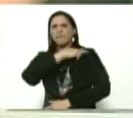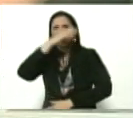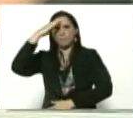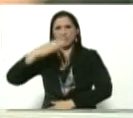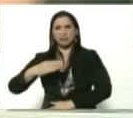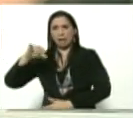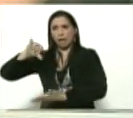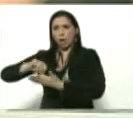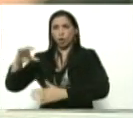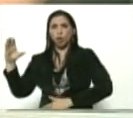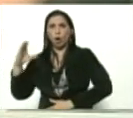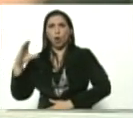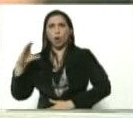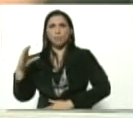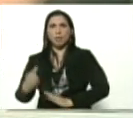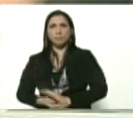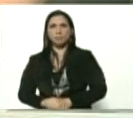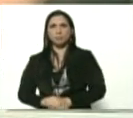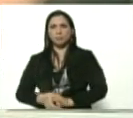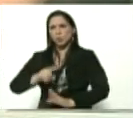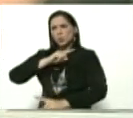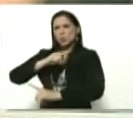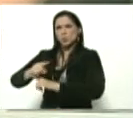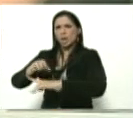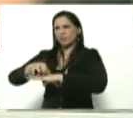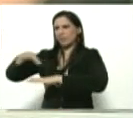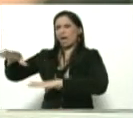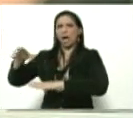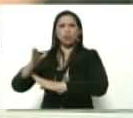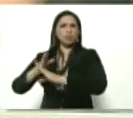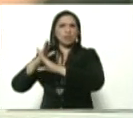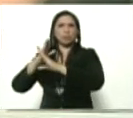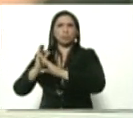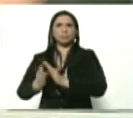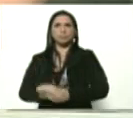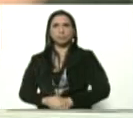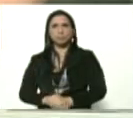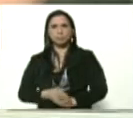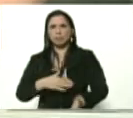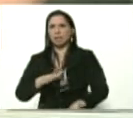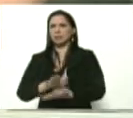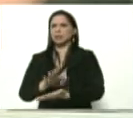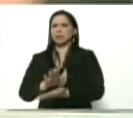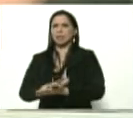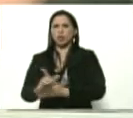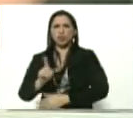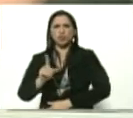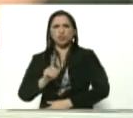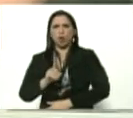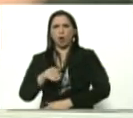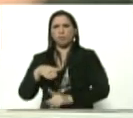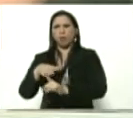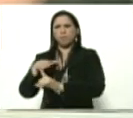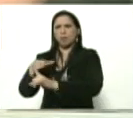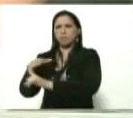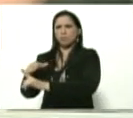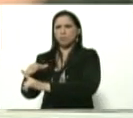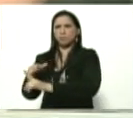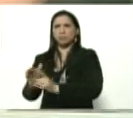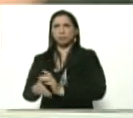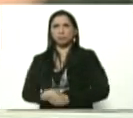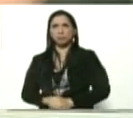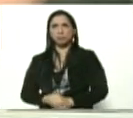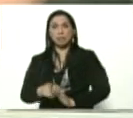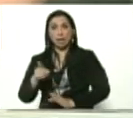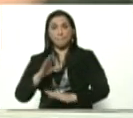Bogotá, dando la orden de dejarlos quietos, tranquilos, de no molestarlos.